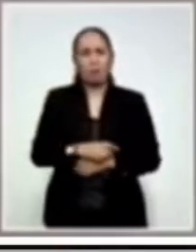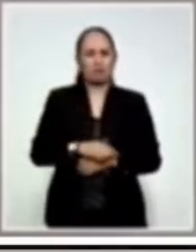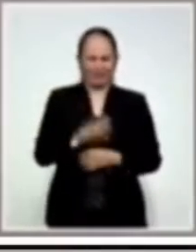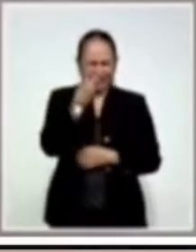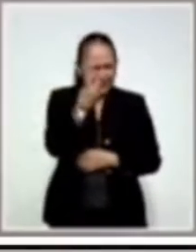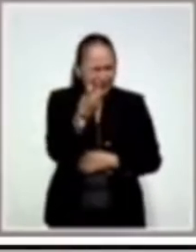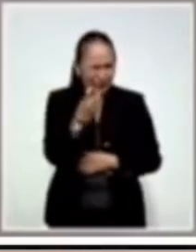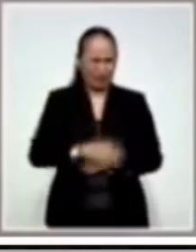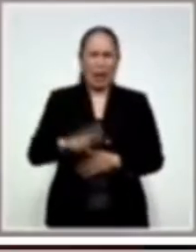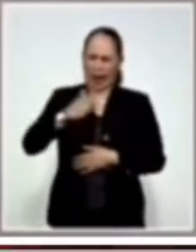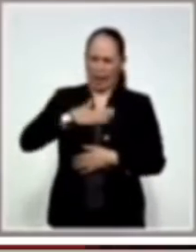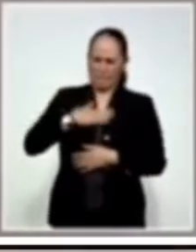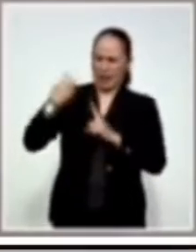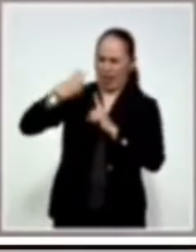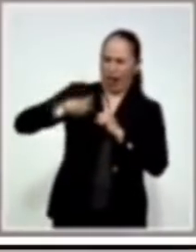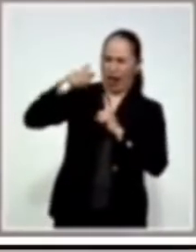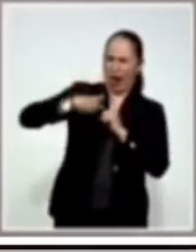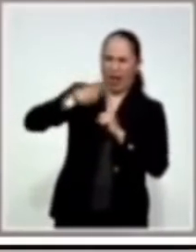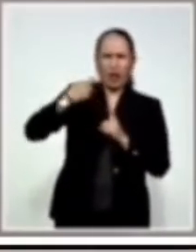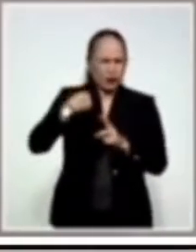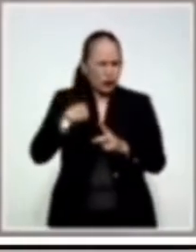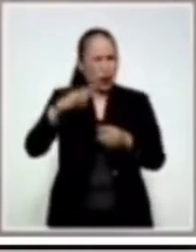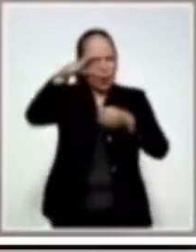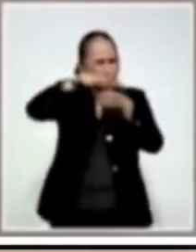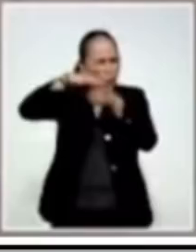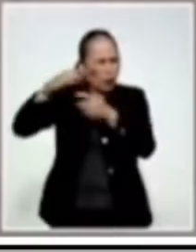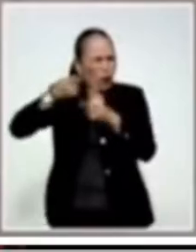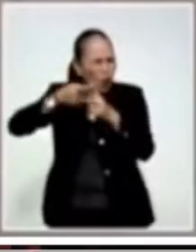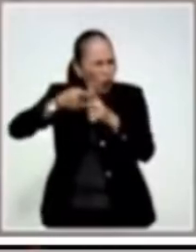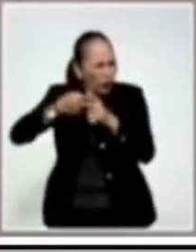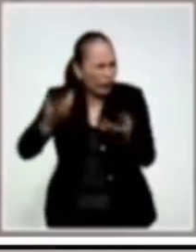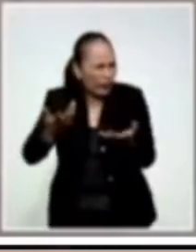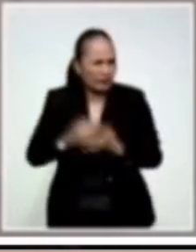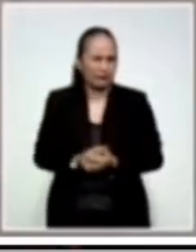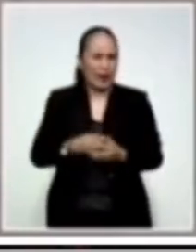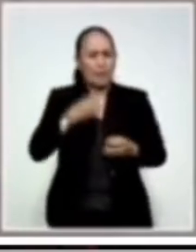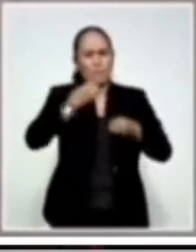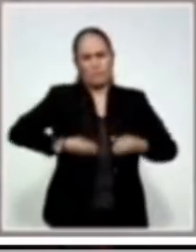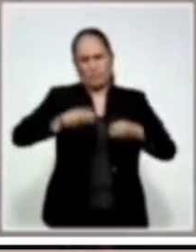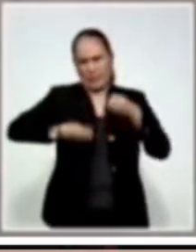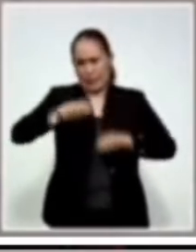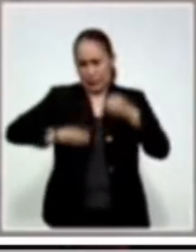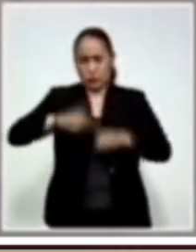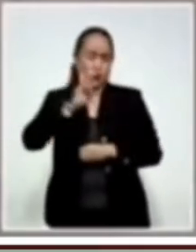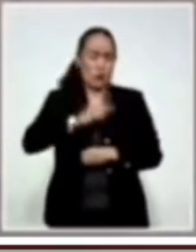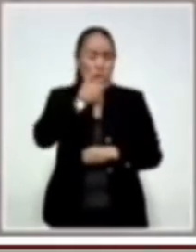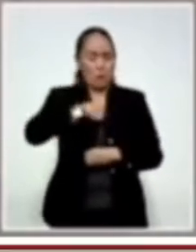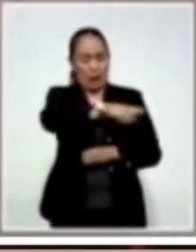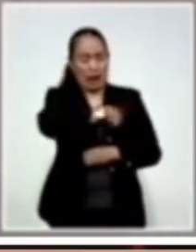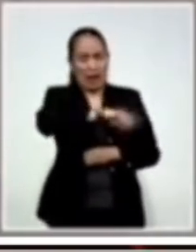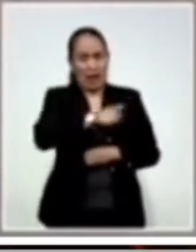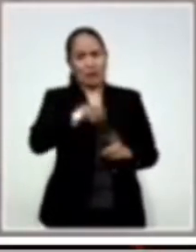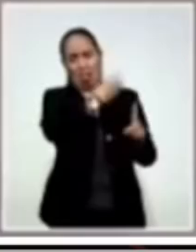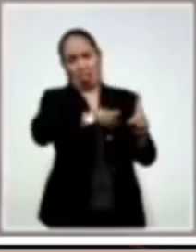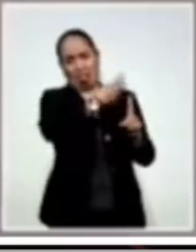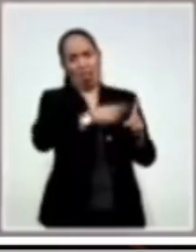Quienes me quieren denostar con que conté mal los votos, a quienes están denigrando es a los ministros y ministras.